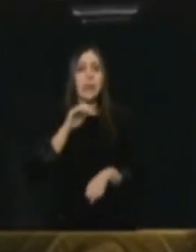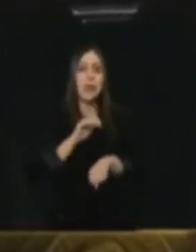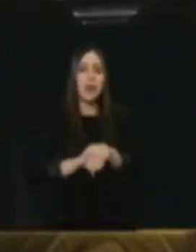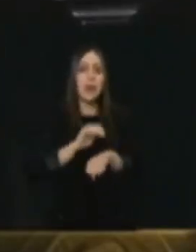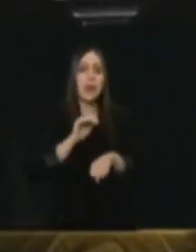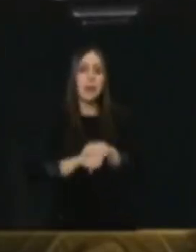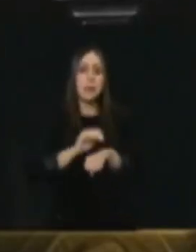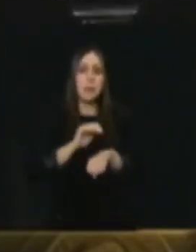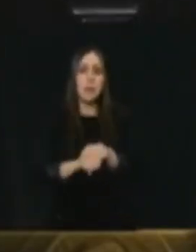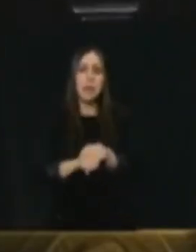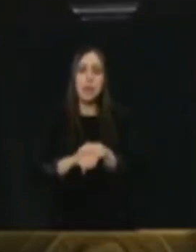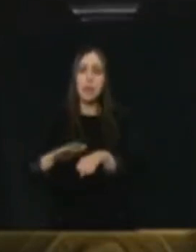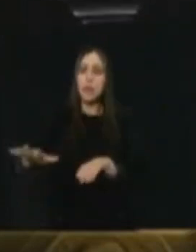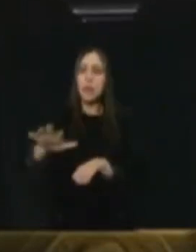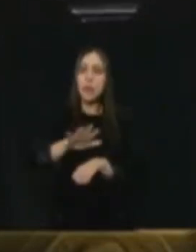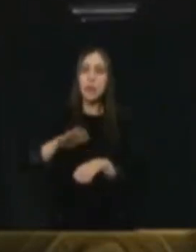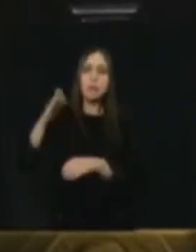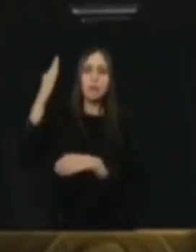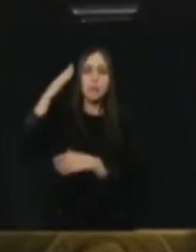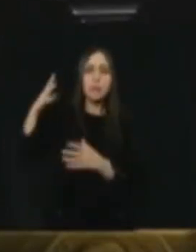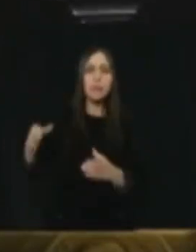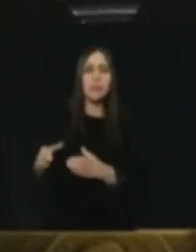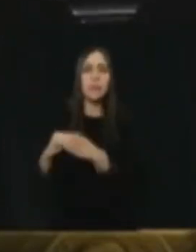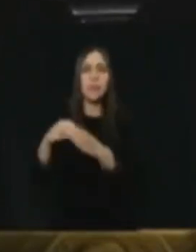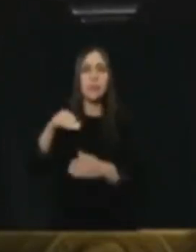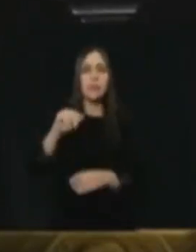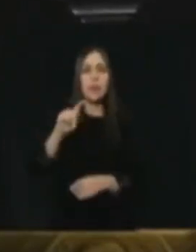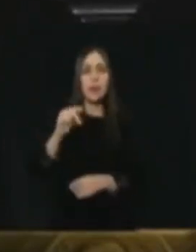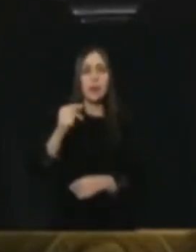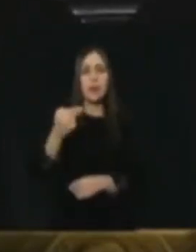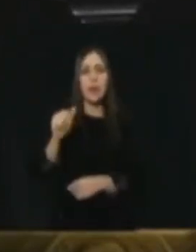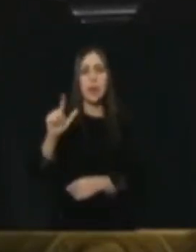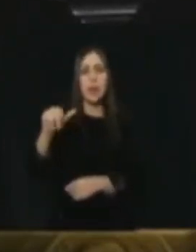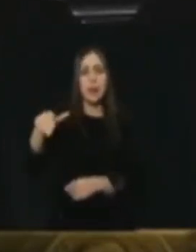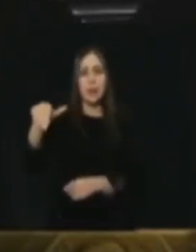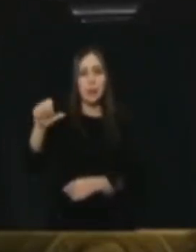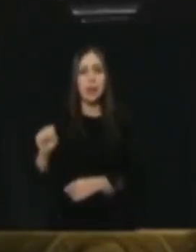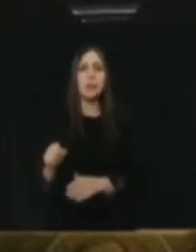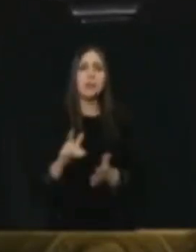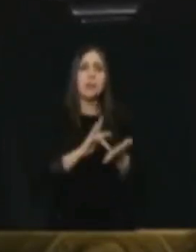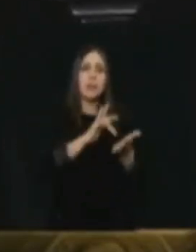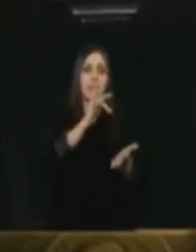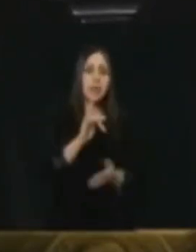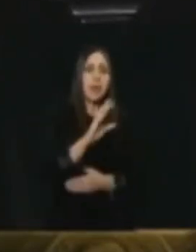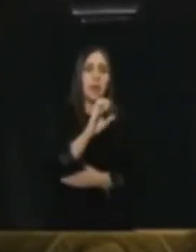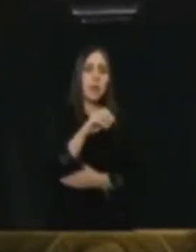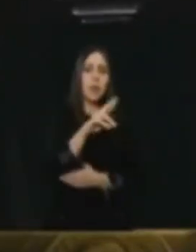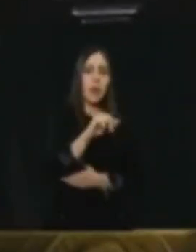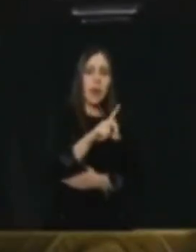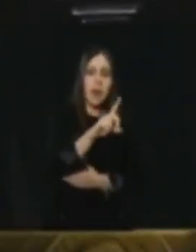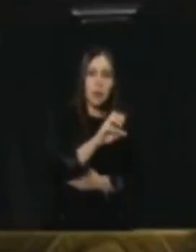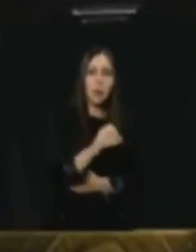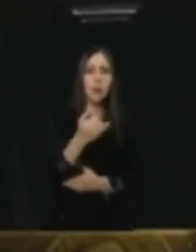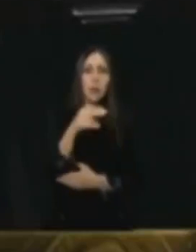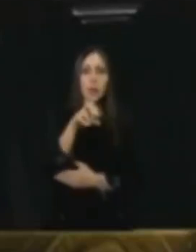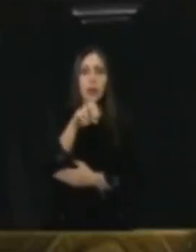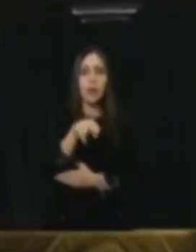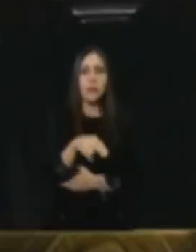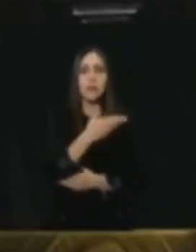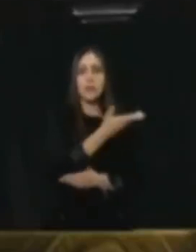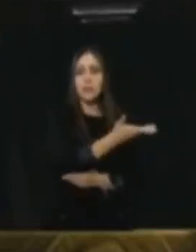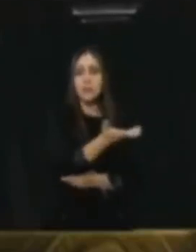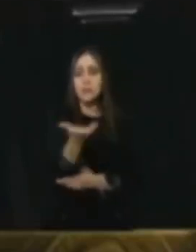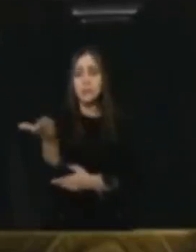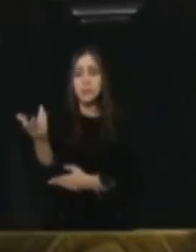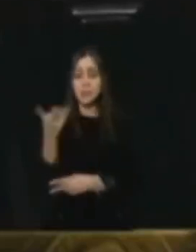Lamas. Gracias a Conrado y a Yunuen. Gracias a ustedes que me